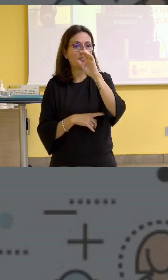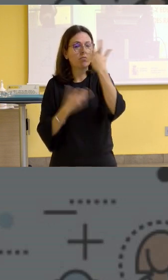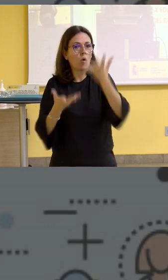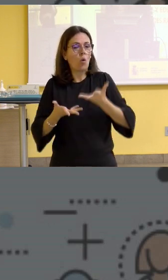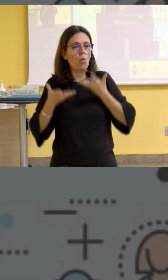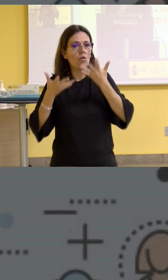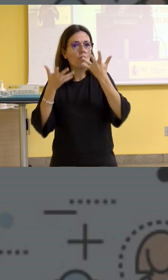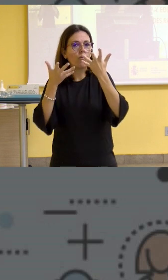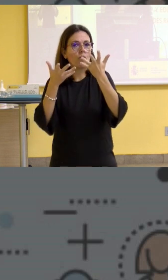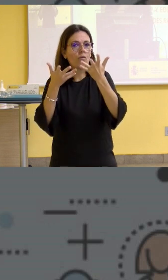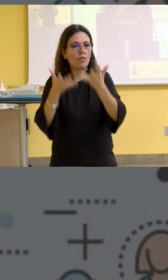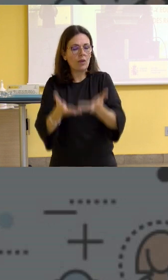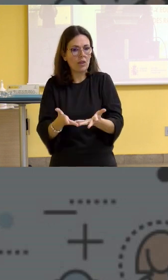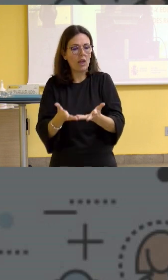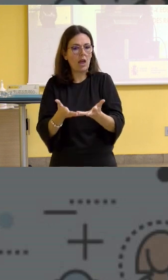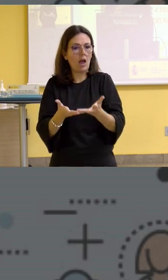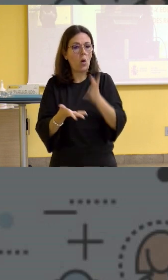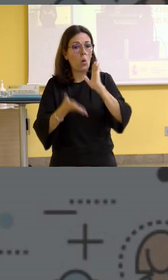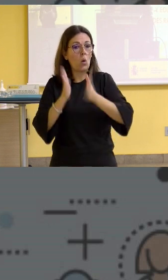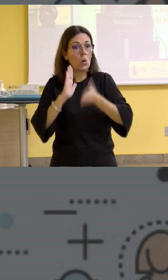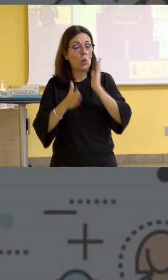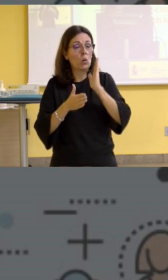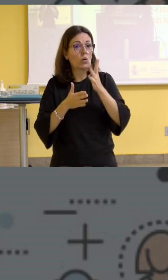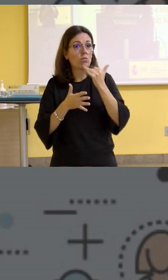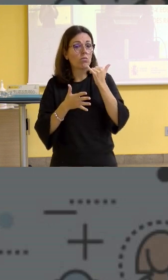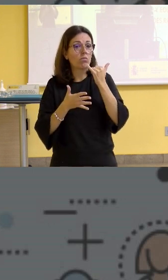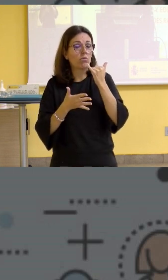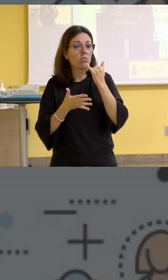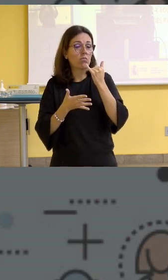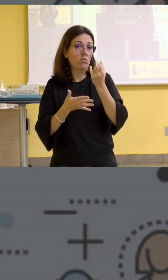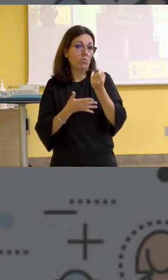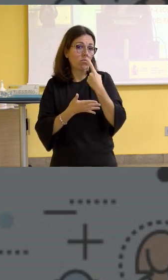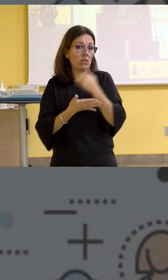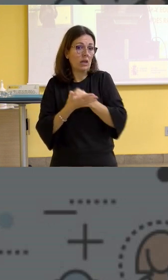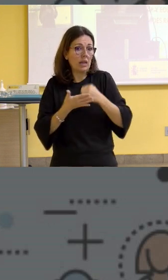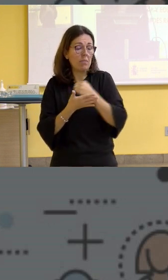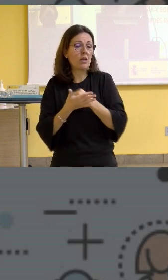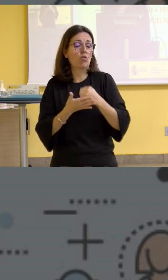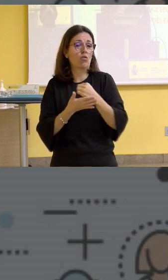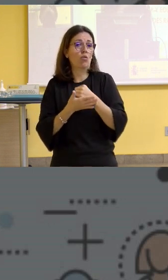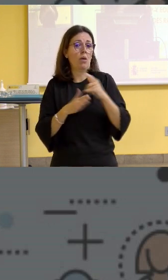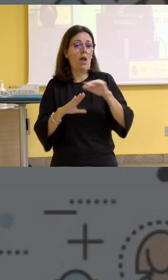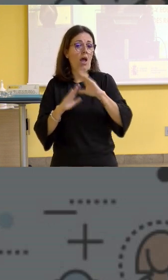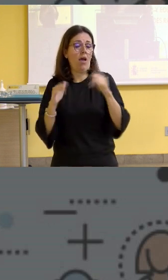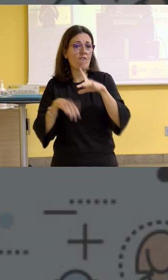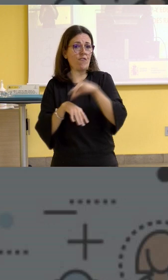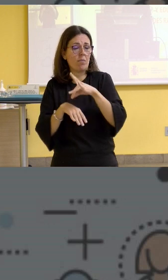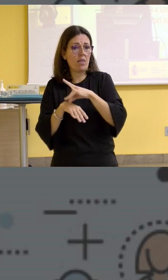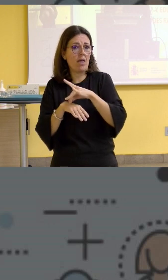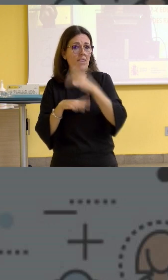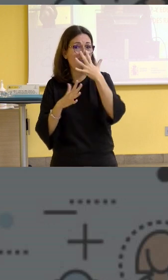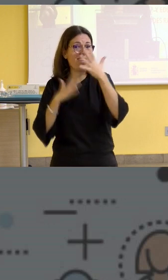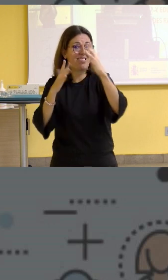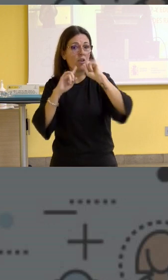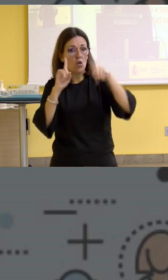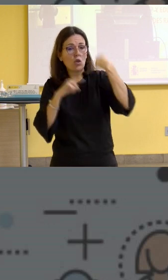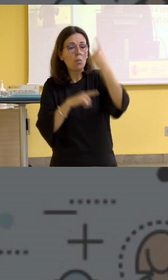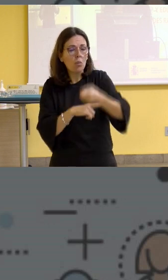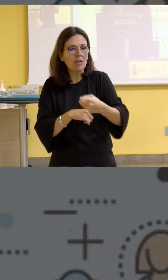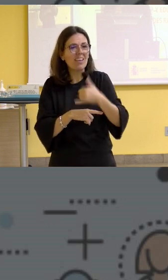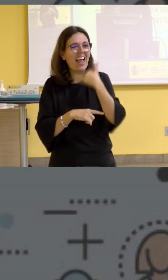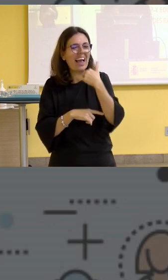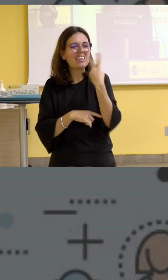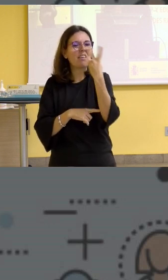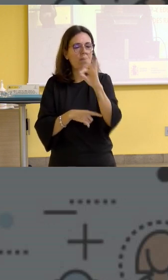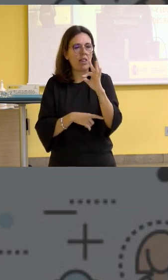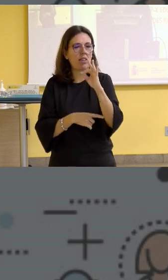aportase un tratamiento experimental para una enfermedad minoritaria como era el Huntington, y 10 años después estamos probando casi